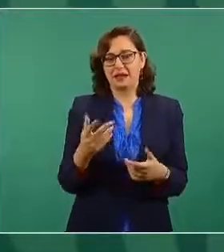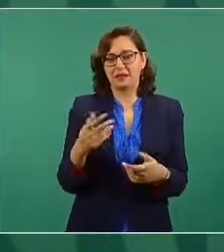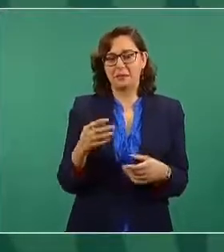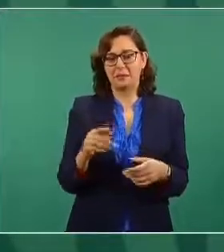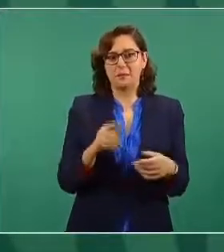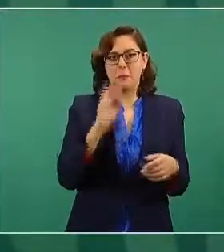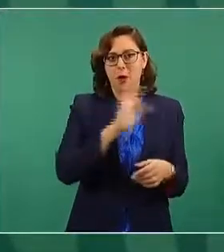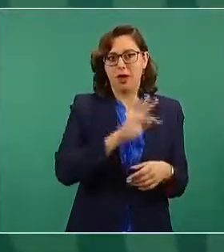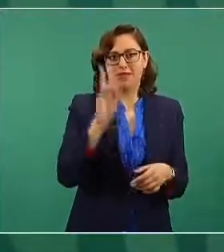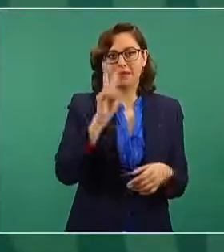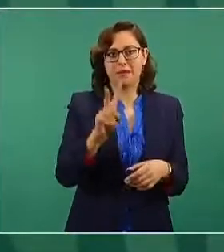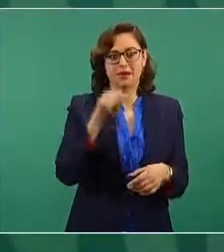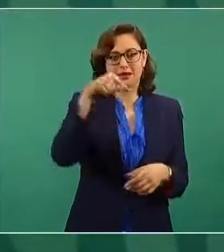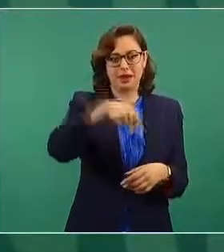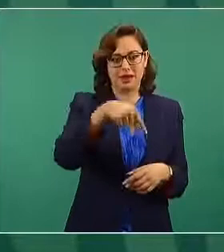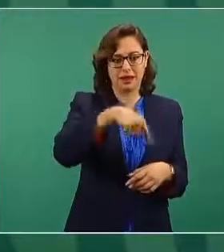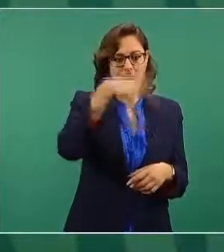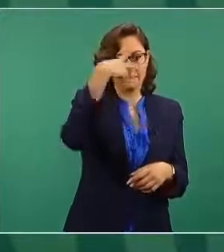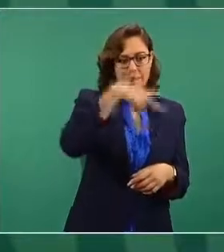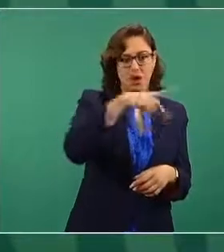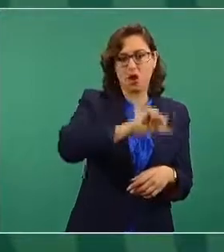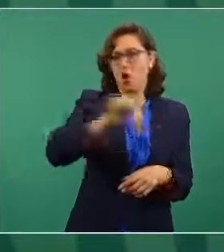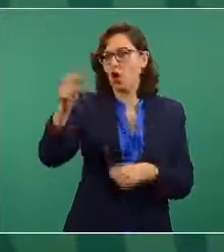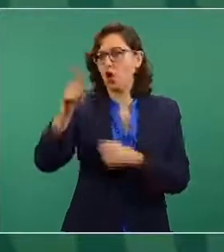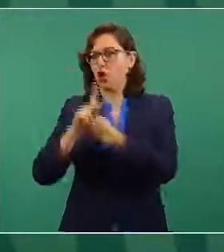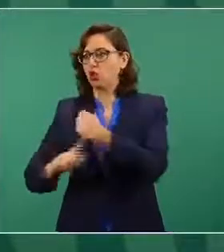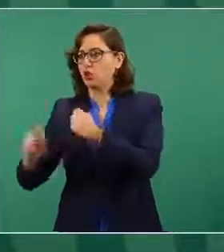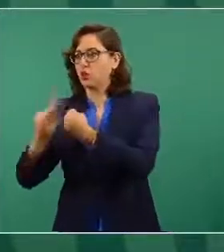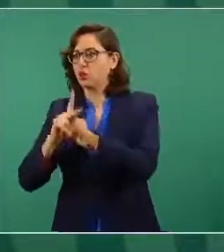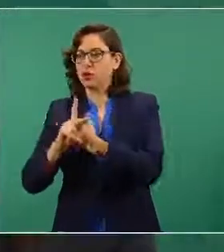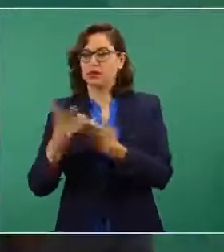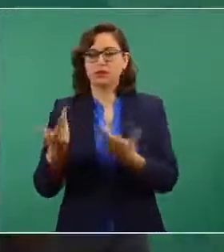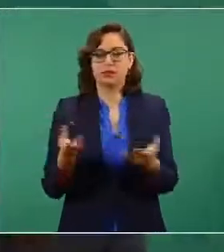de otras naciones, vemos que México, en vez de haber tenido